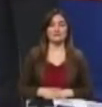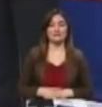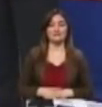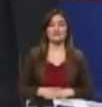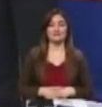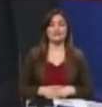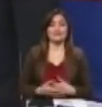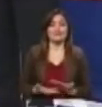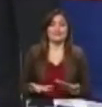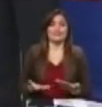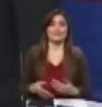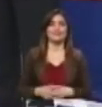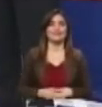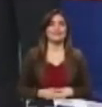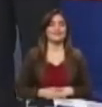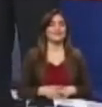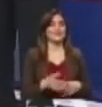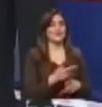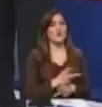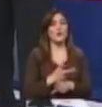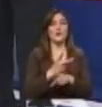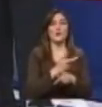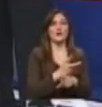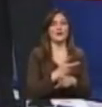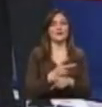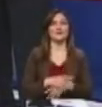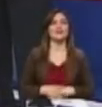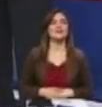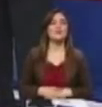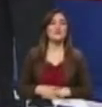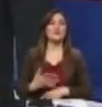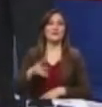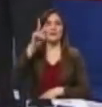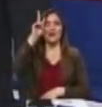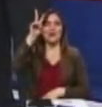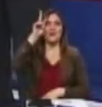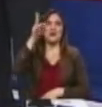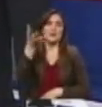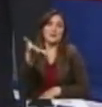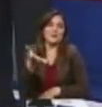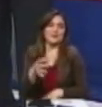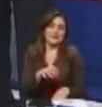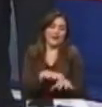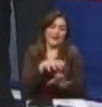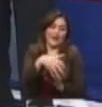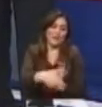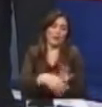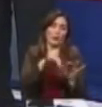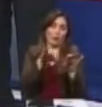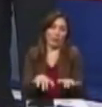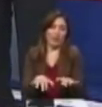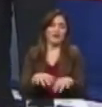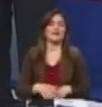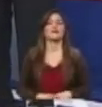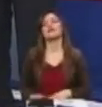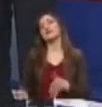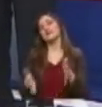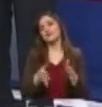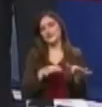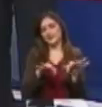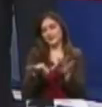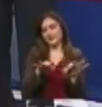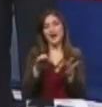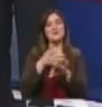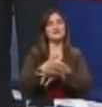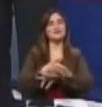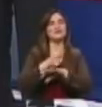Así quedó. Cuidado con pasarse entonces por donde no debe. Pasarse de listo y terminó así. Uy, con la llanta baja. Bueno, gracias, Ale. Más adelante estamos